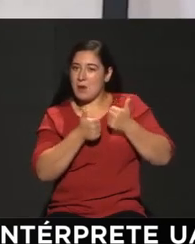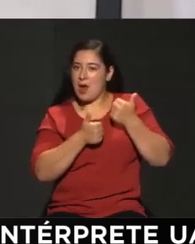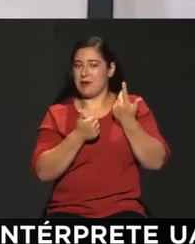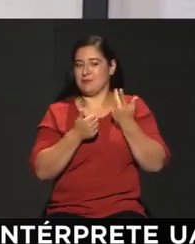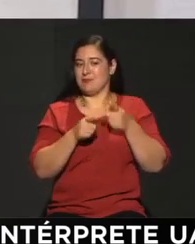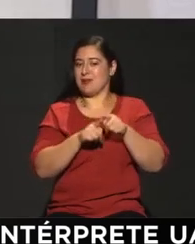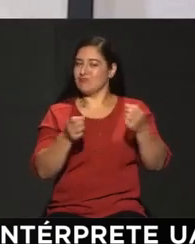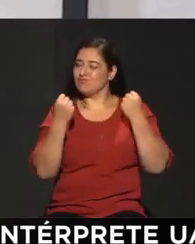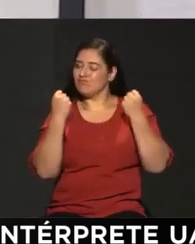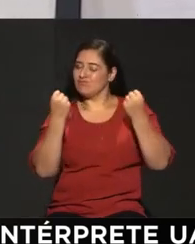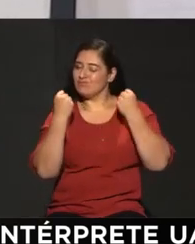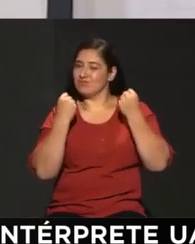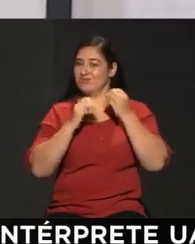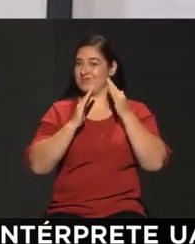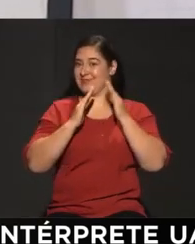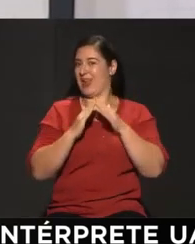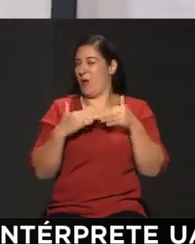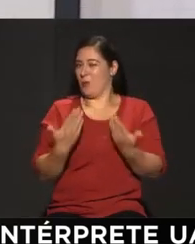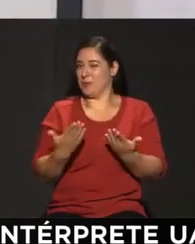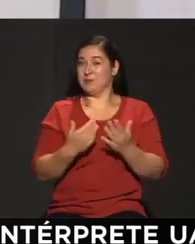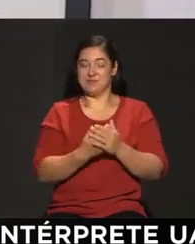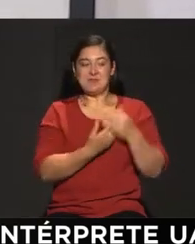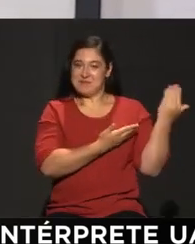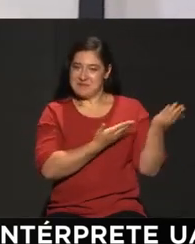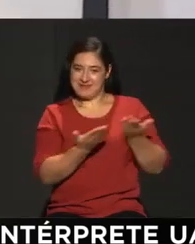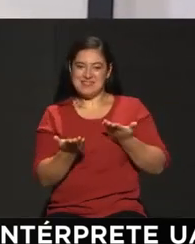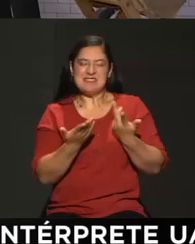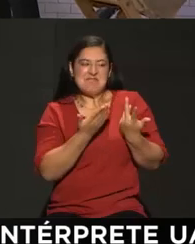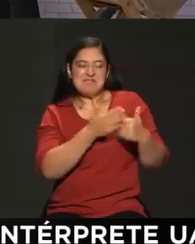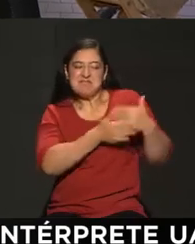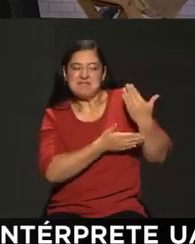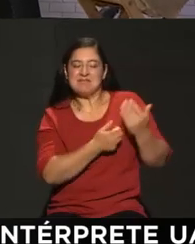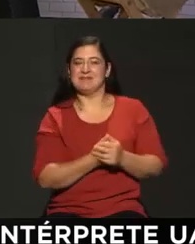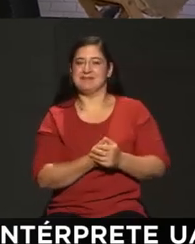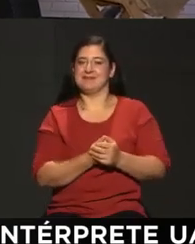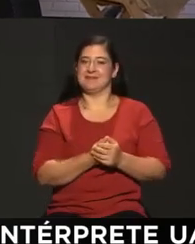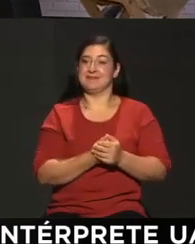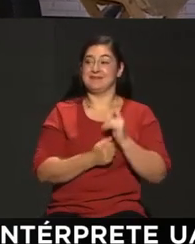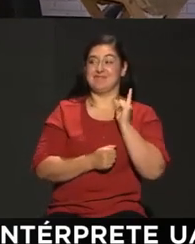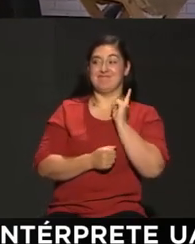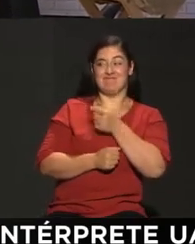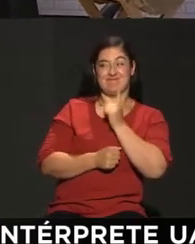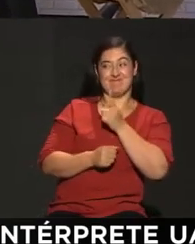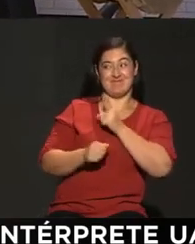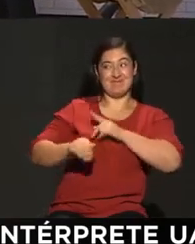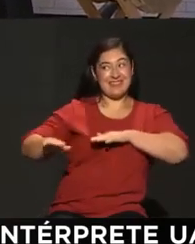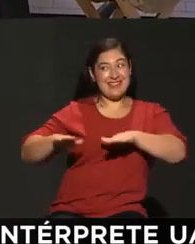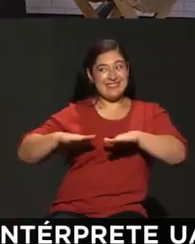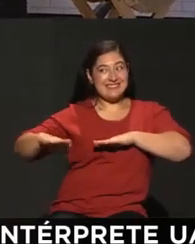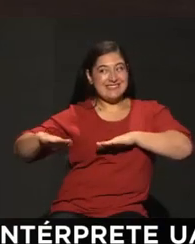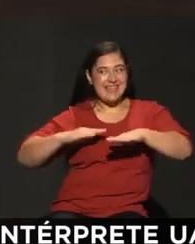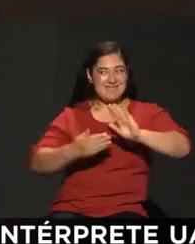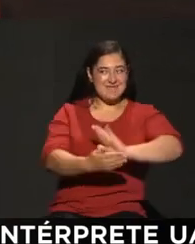prácticas de ejercicio y deporte en el hogar. Bueno, bienvenidos y ¿con qué iniciamos? DJ con música.